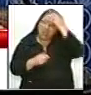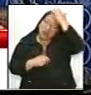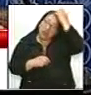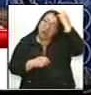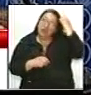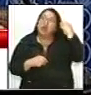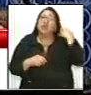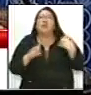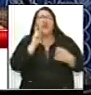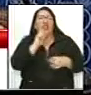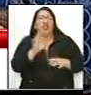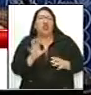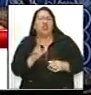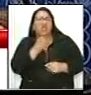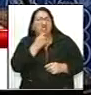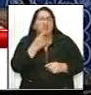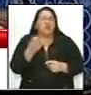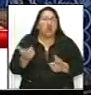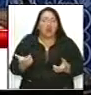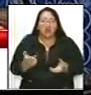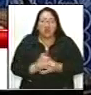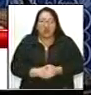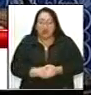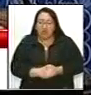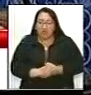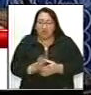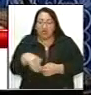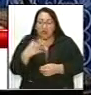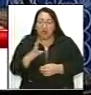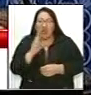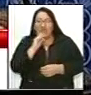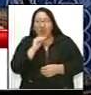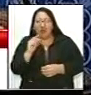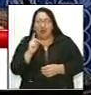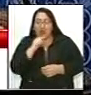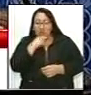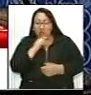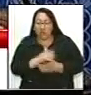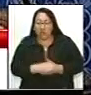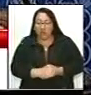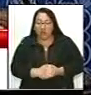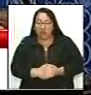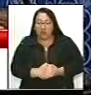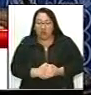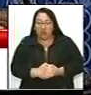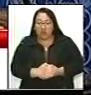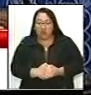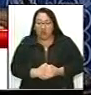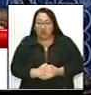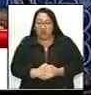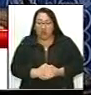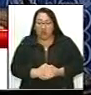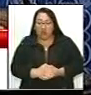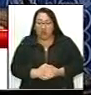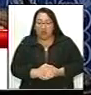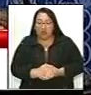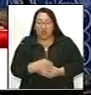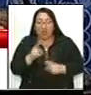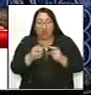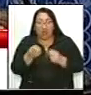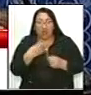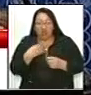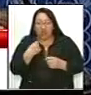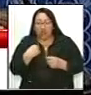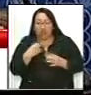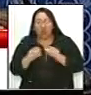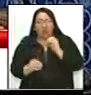de mentirosas, de chismosas. Y después se llenan la boca hablando de la mujer. Oiga usted, si yo he dicho algo inexacto, yo me